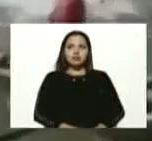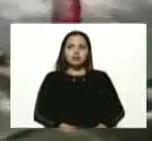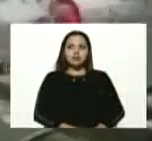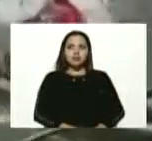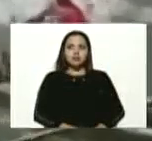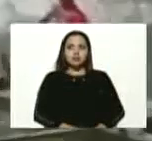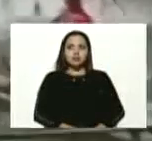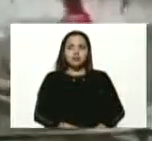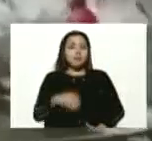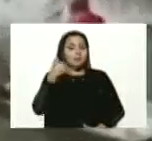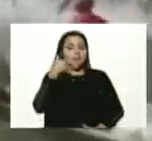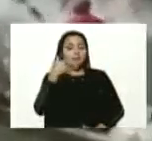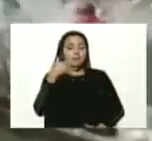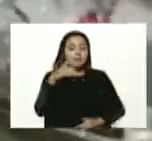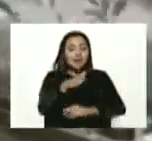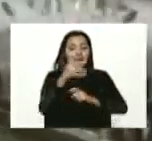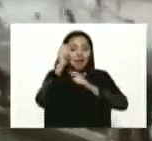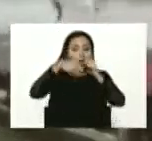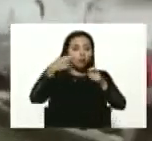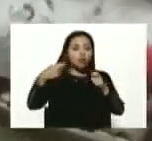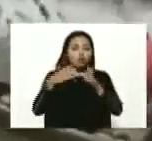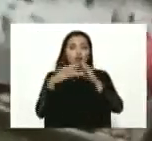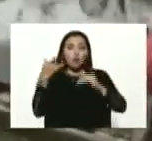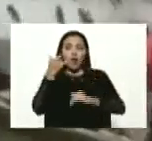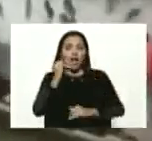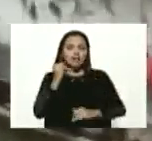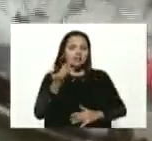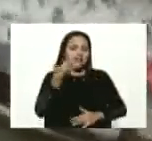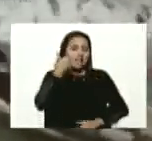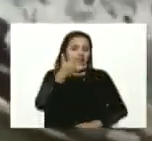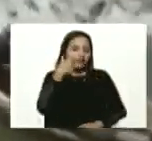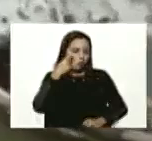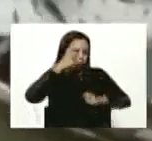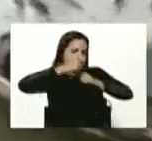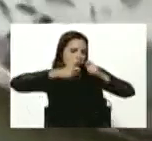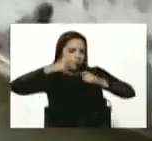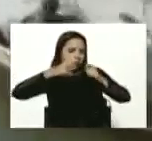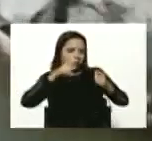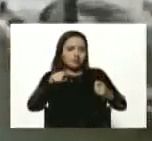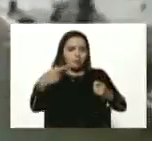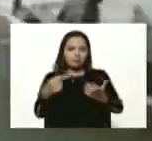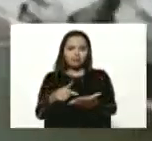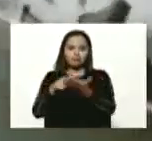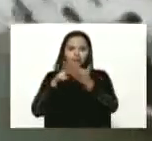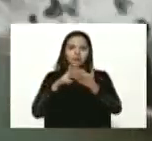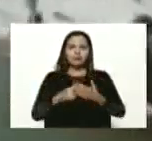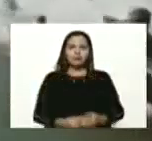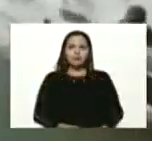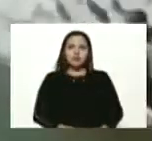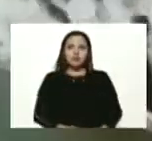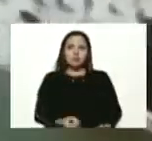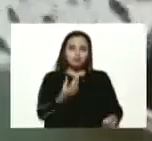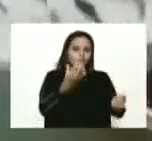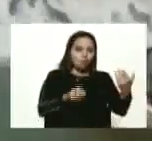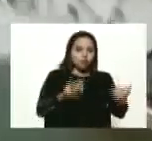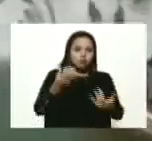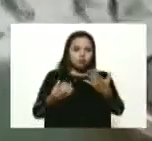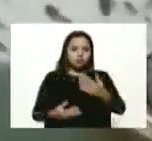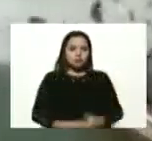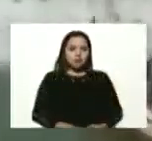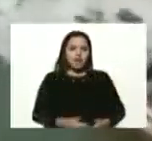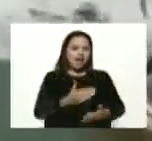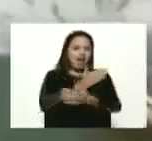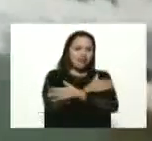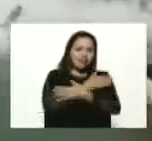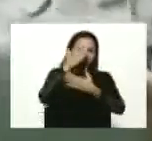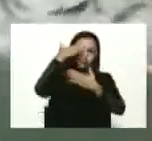telefonito. Filmaron y nos los mandaron. En remo, mire, están los pescadores, un abrazo a esos